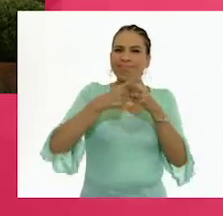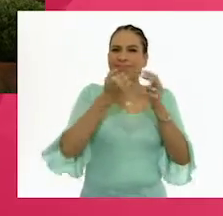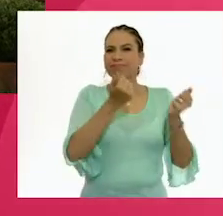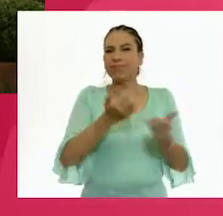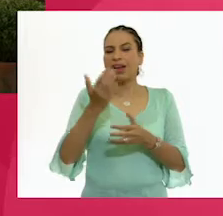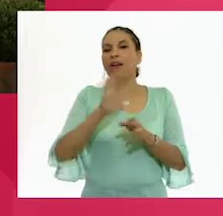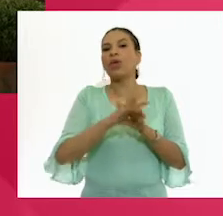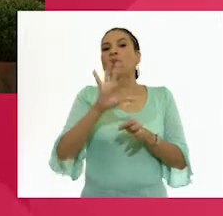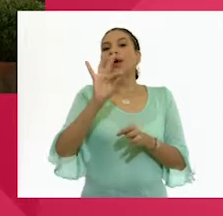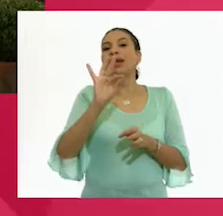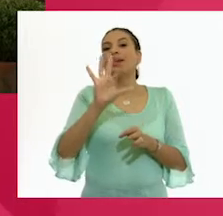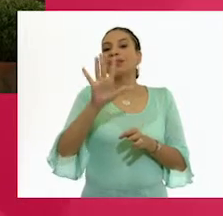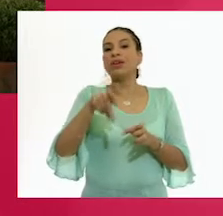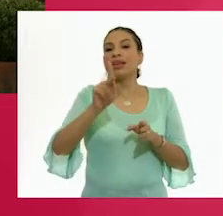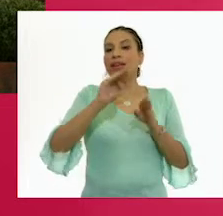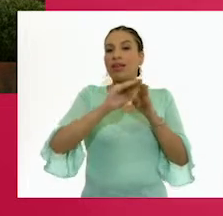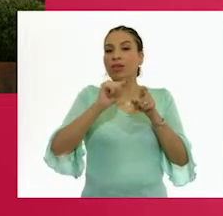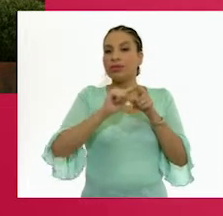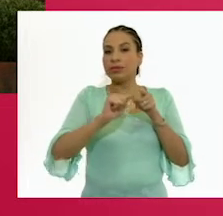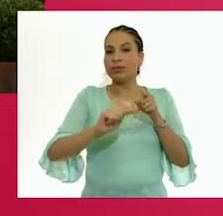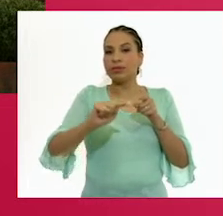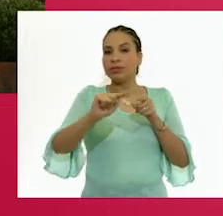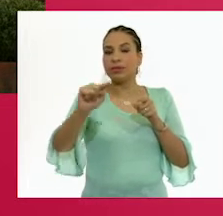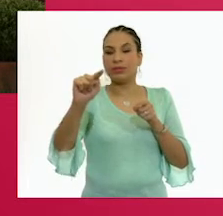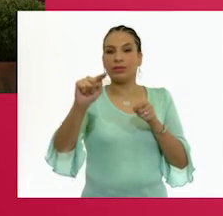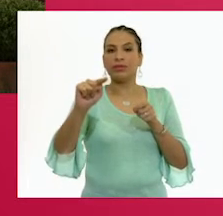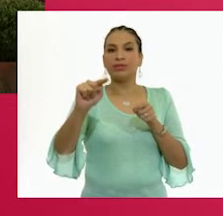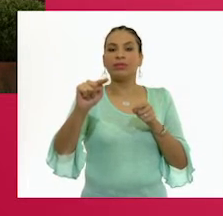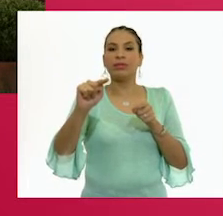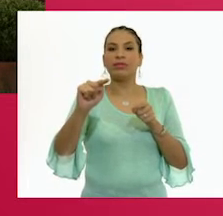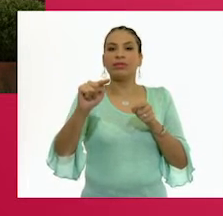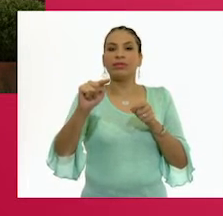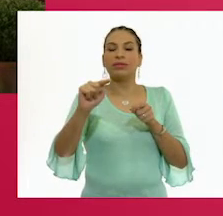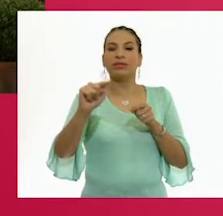durante 45 kilómetros el